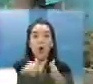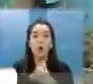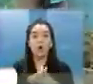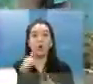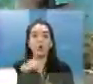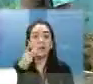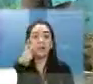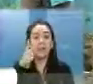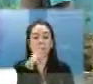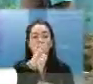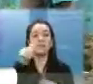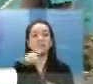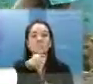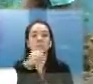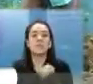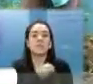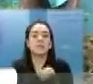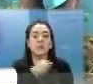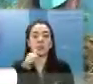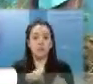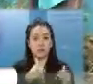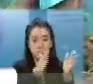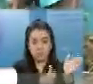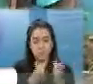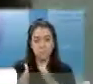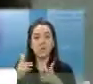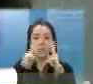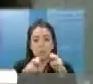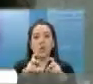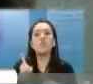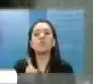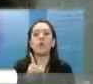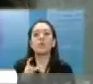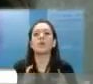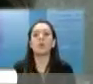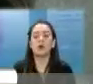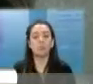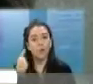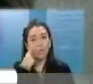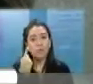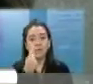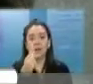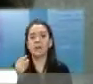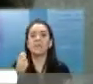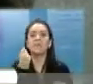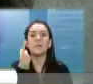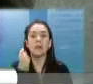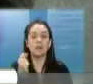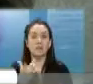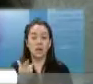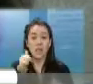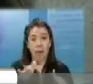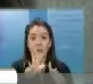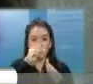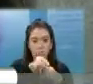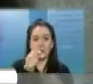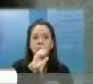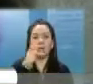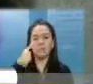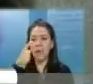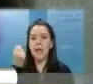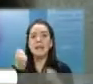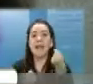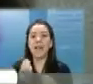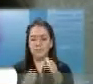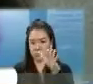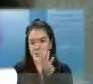la investigación para dar con los rastreos de Cristina. Hay un recorrido que hace Roberto Barreda por esas áreas.